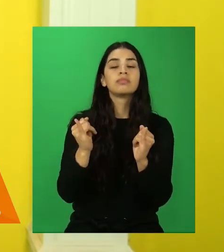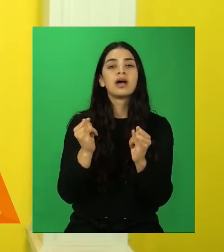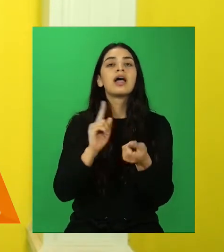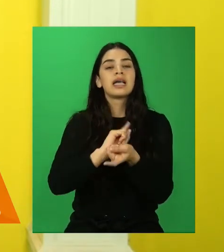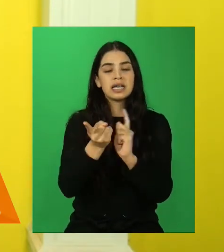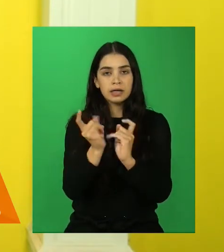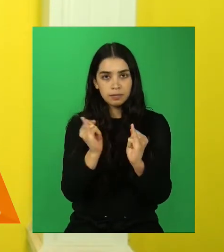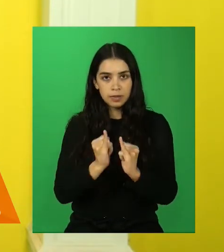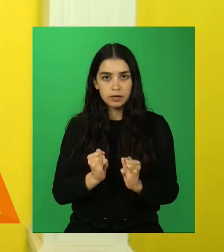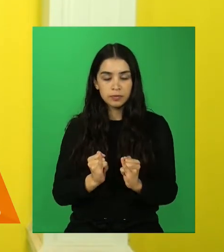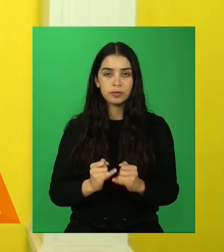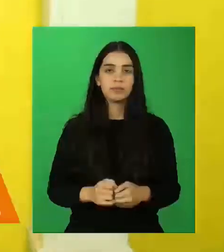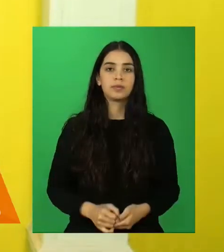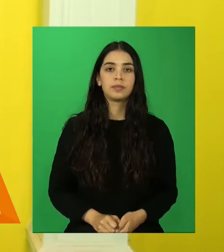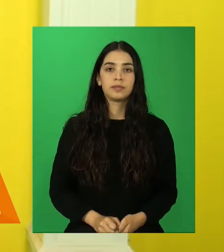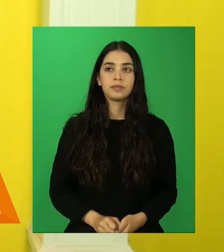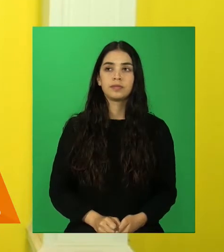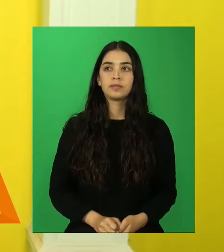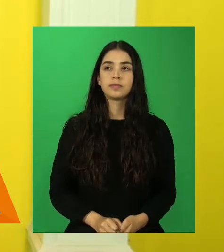enfriarse.